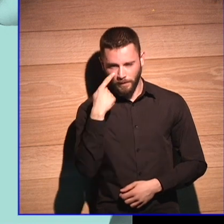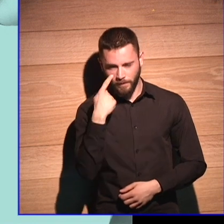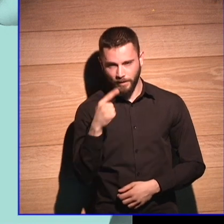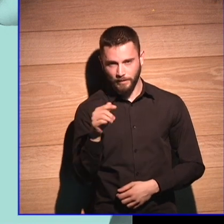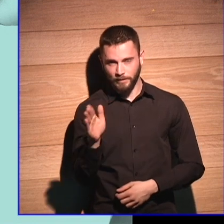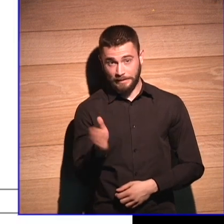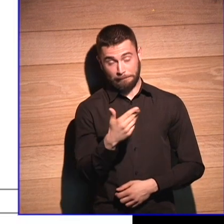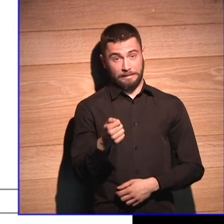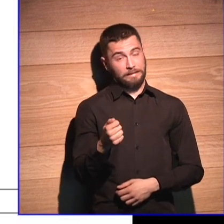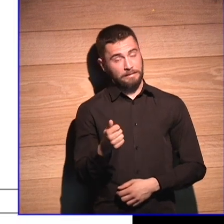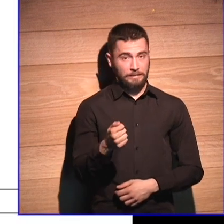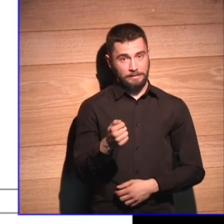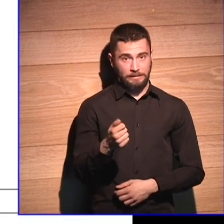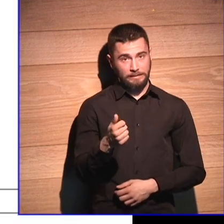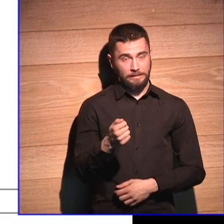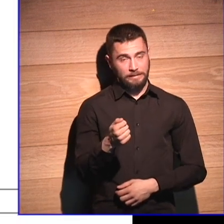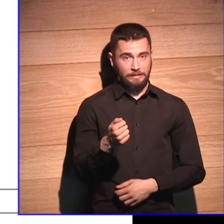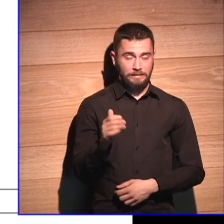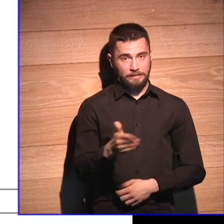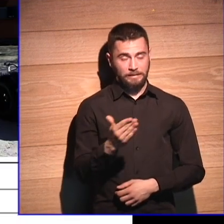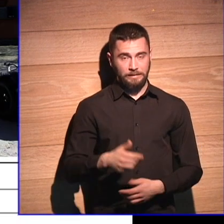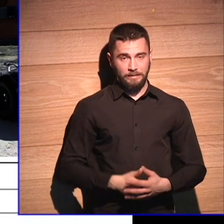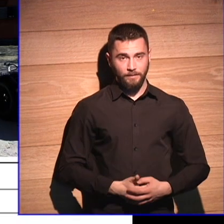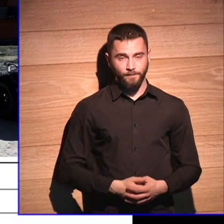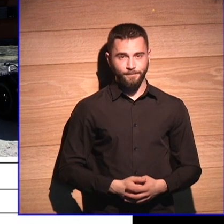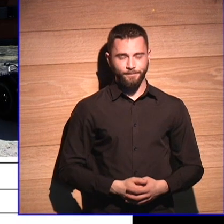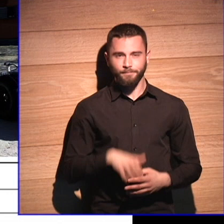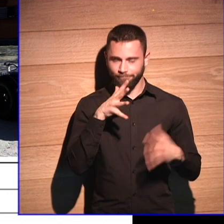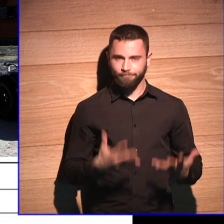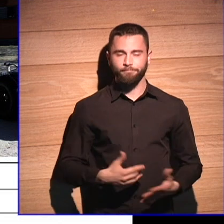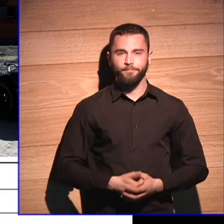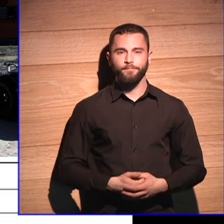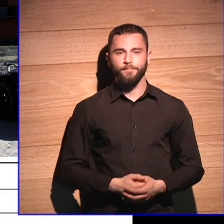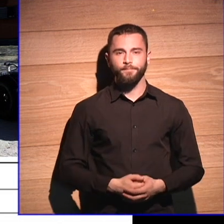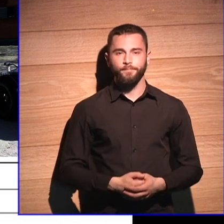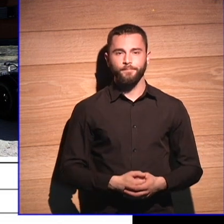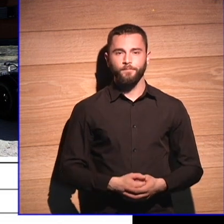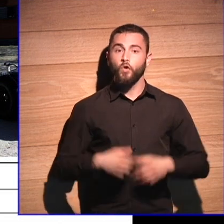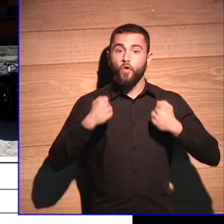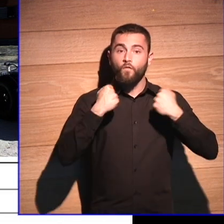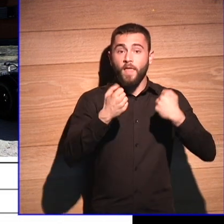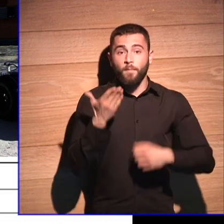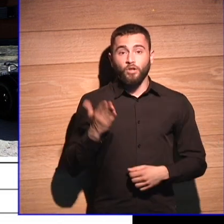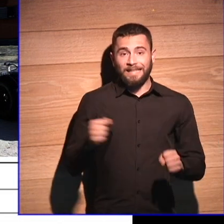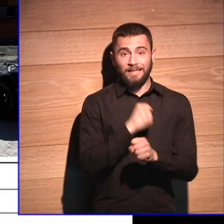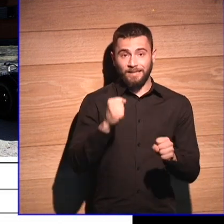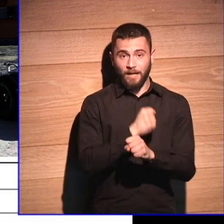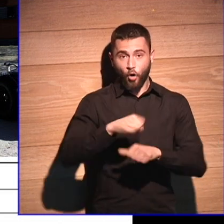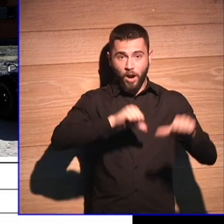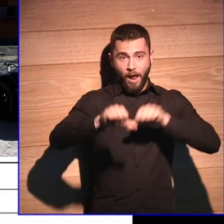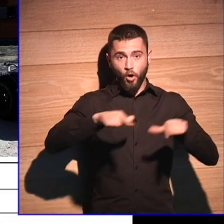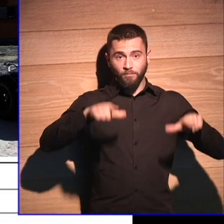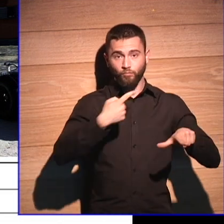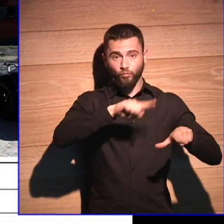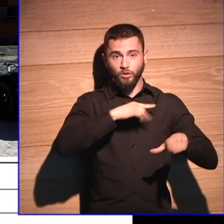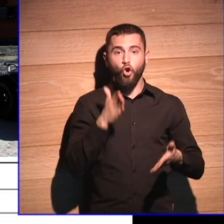este pasador me juega ahora. Una fuerza importante de trabajo en nuestro laboratorio son